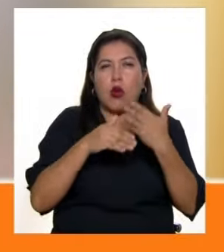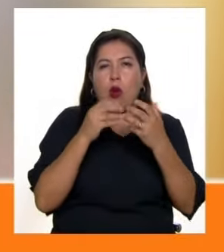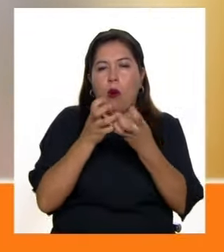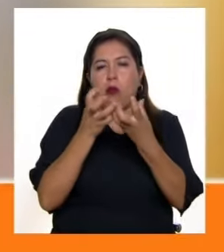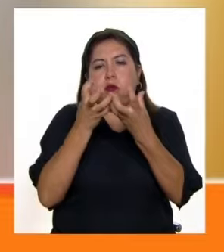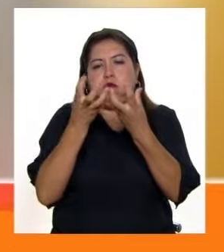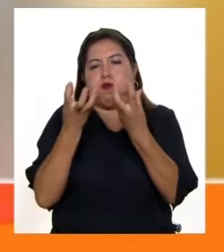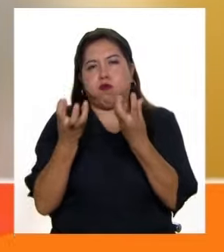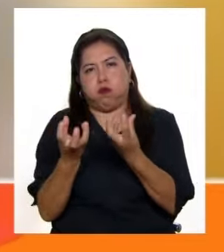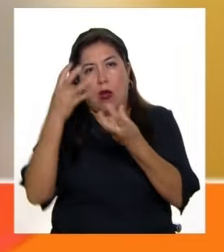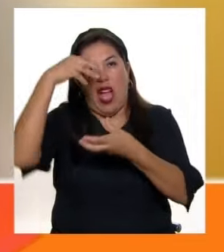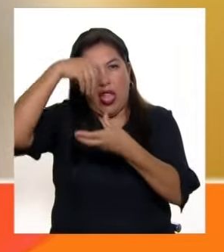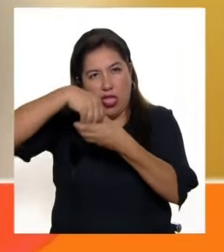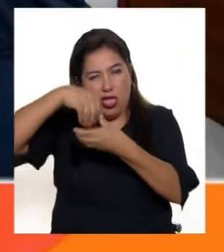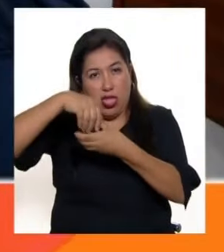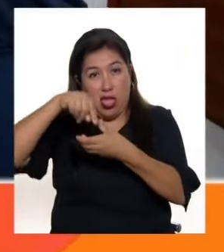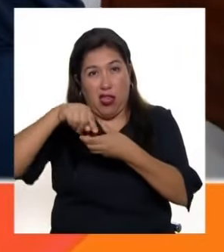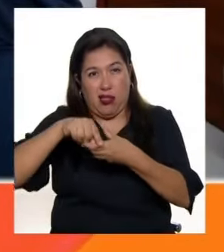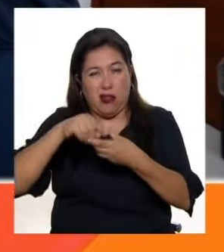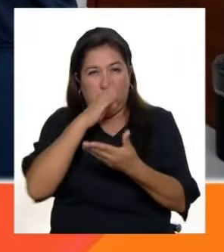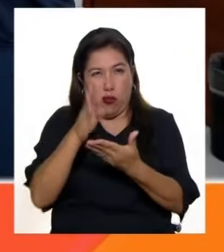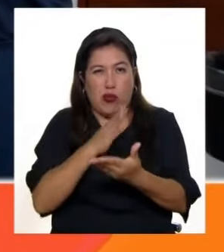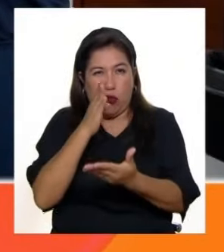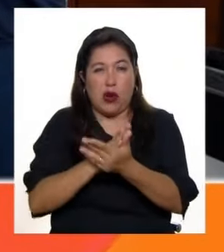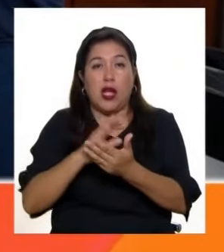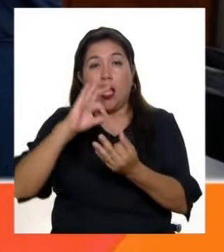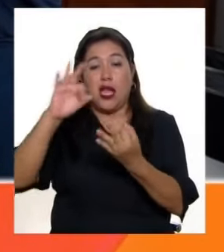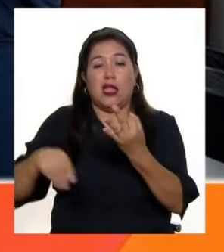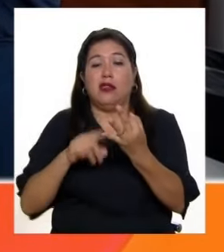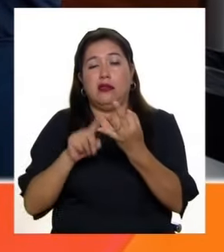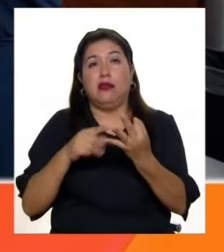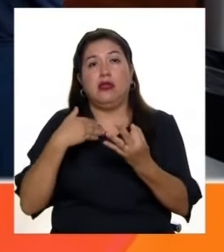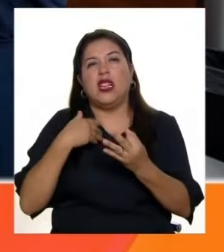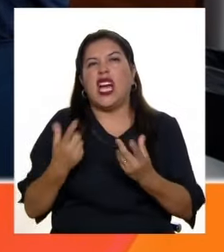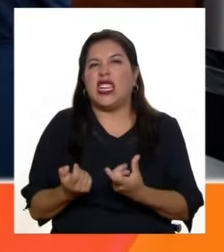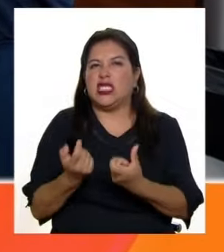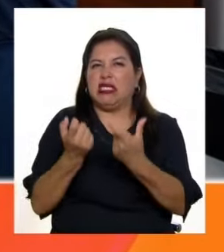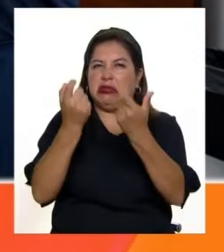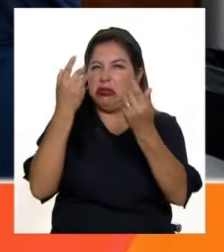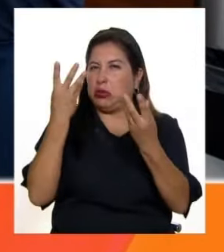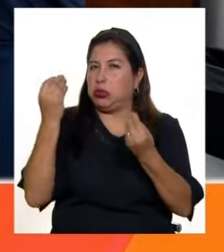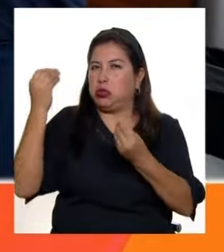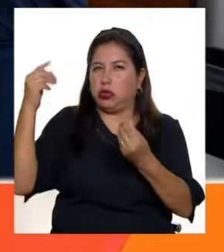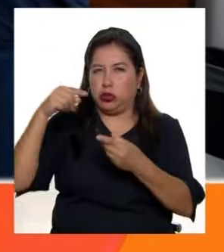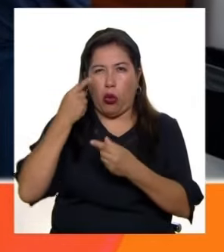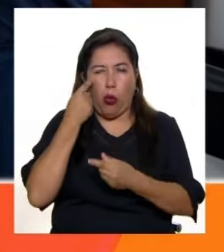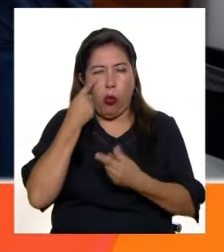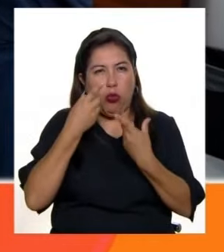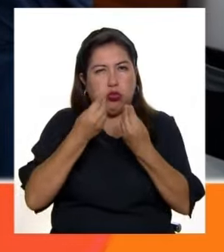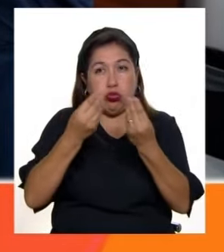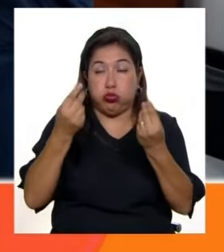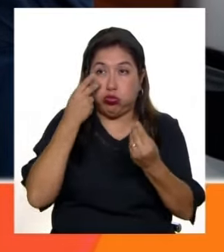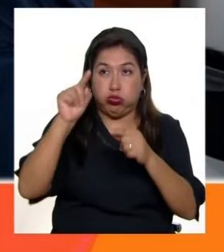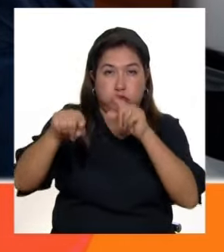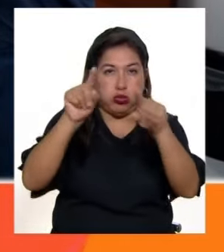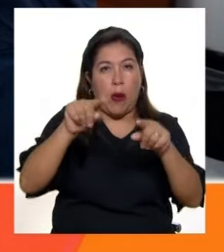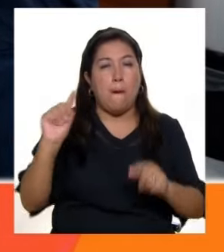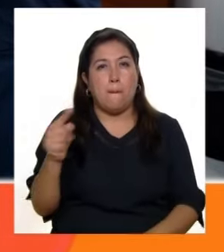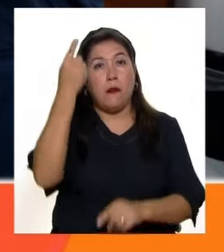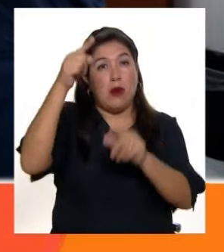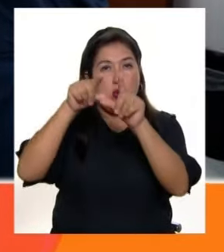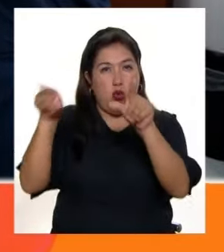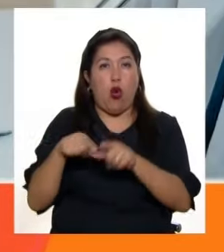agrandamiento de la glándula prostática. Y en tercer lugar, el terrible cáncer de próstata, que también es muy frecuente y está en primer lugar del cáncer